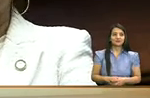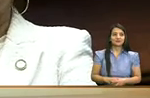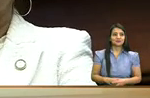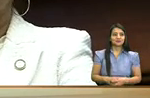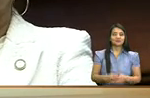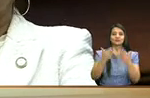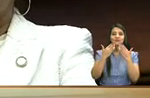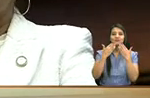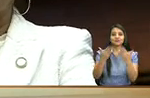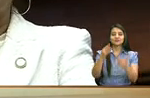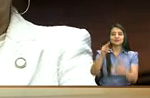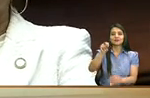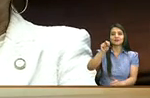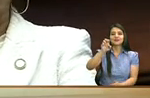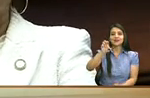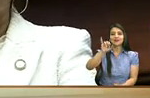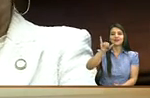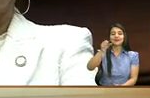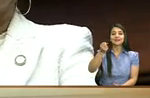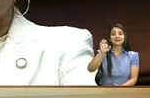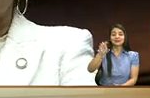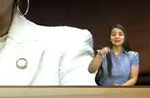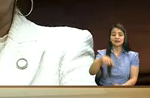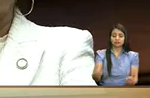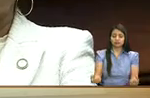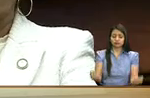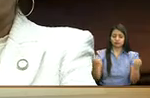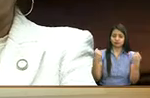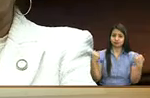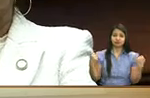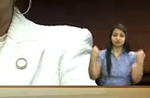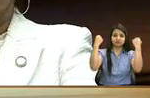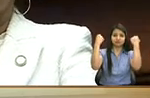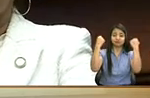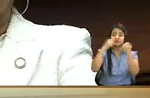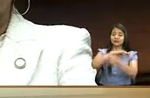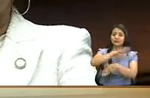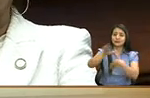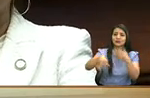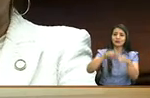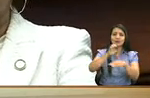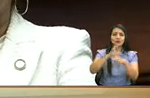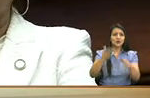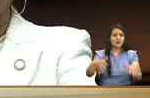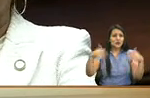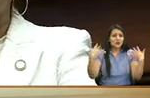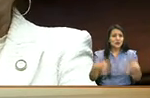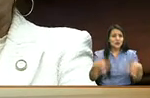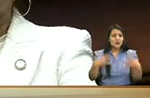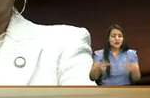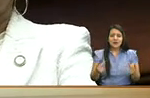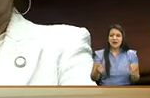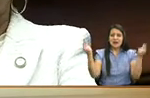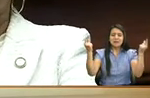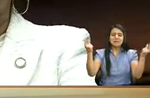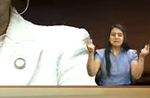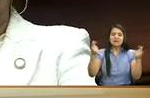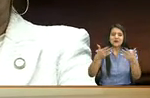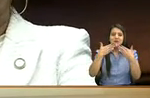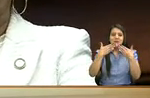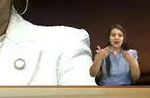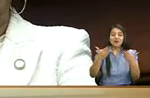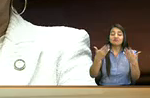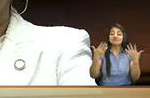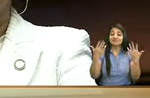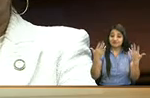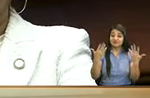Gracias, Neysir, porque en esa mano todos los ecuatorianos nos reconocimos brevemente como